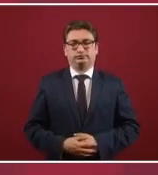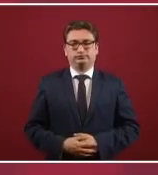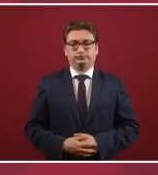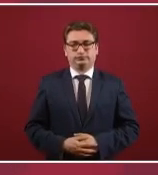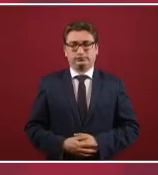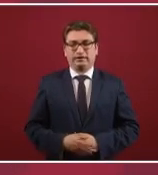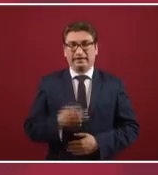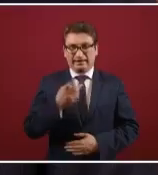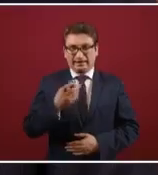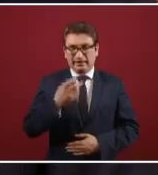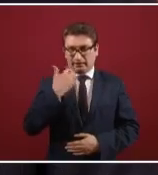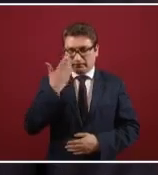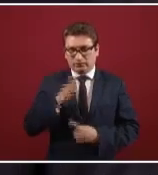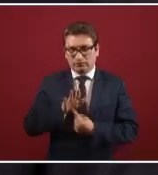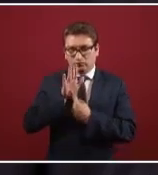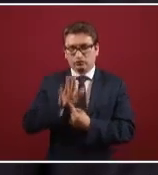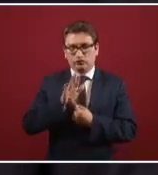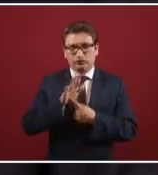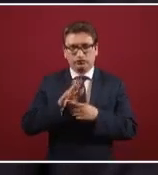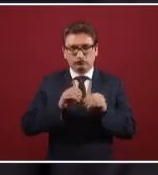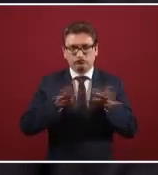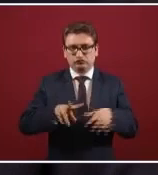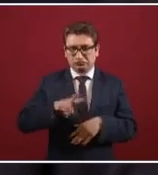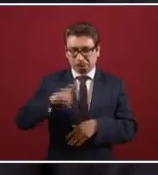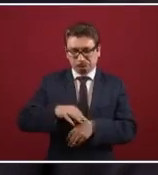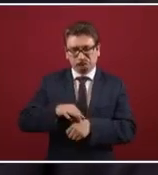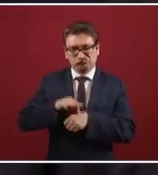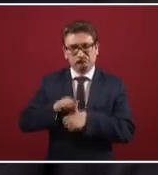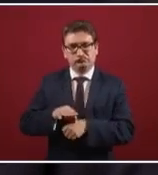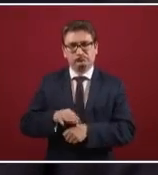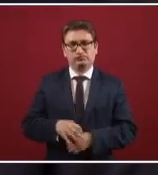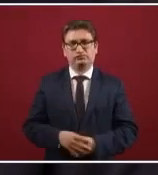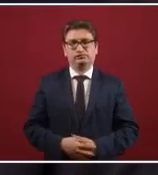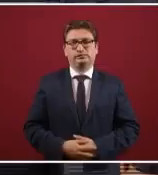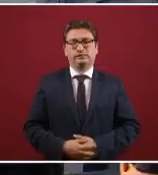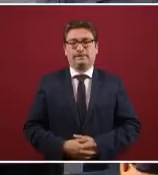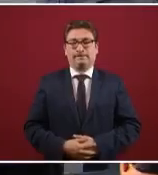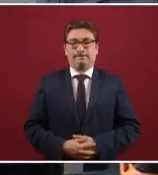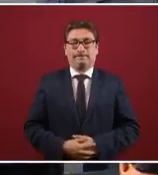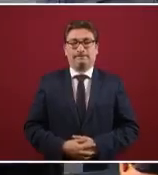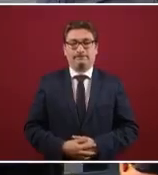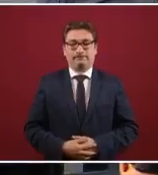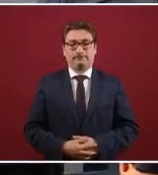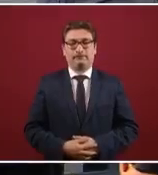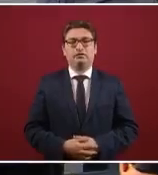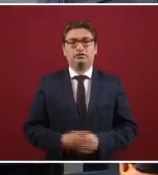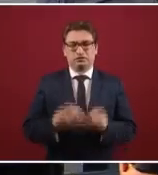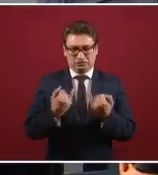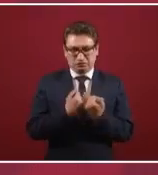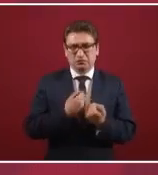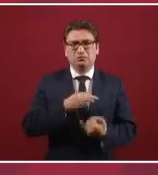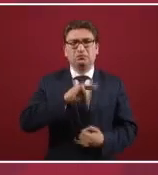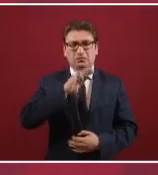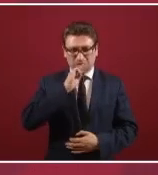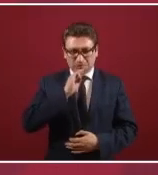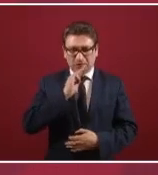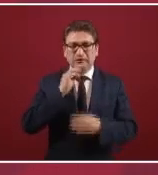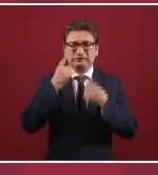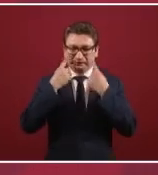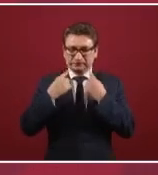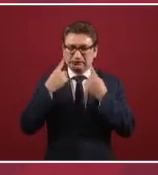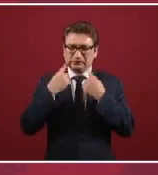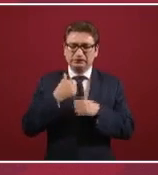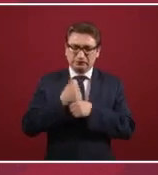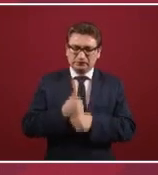eso quiero esa otra realidad y las madres llorando y todo el sufrimiento